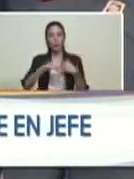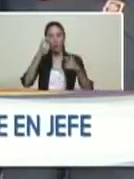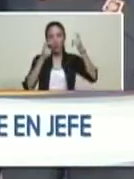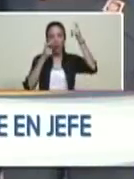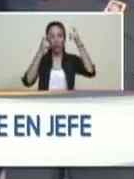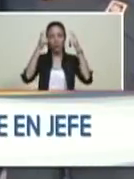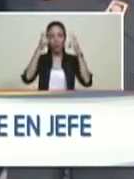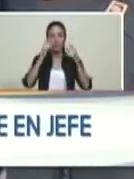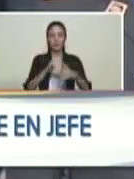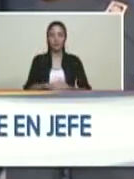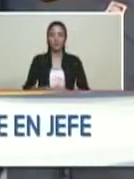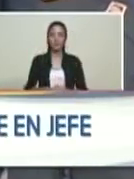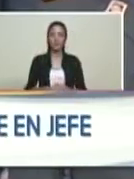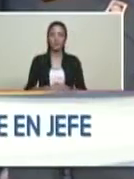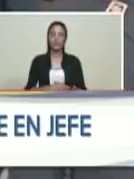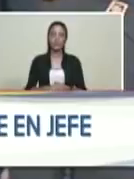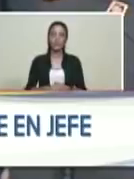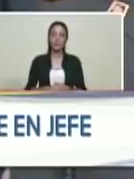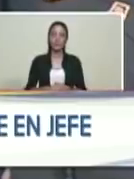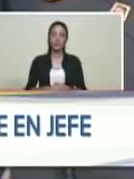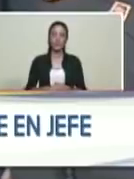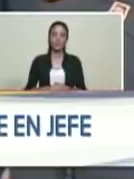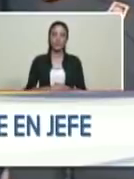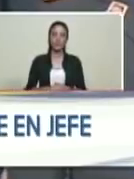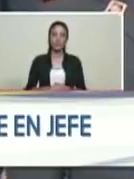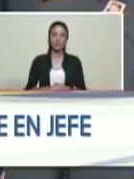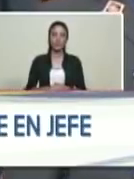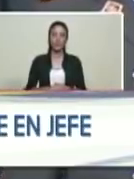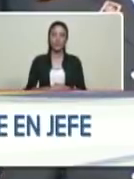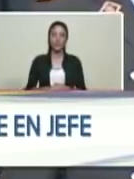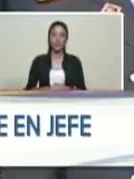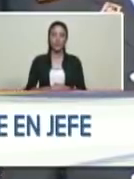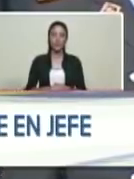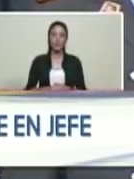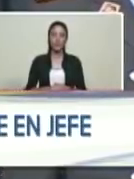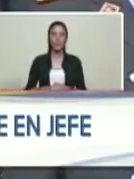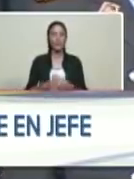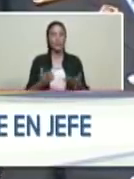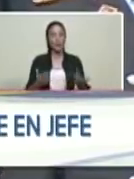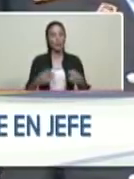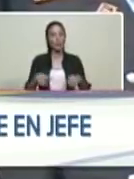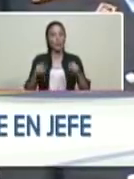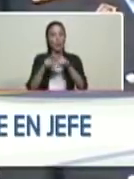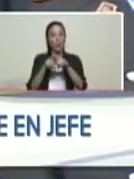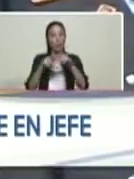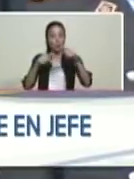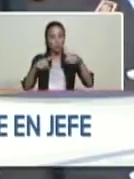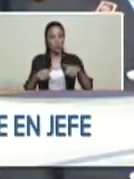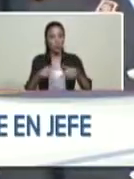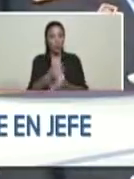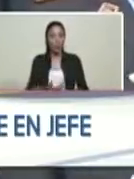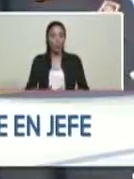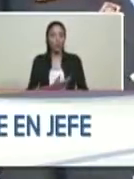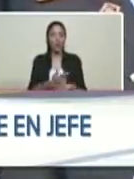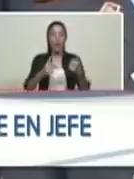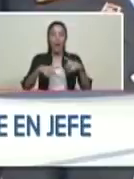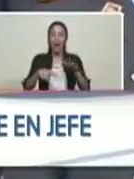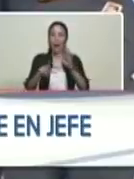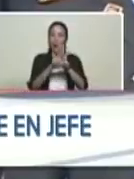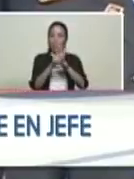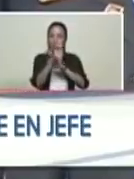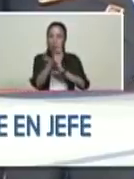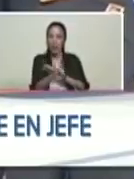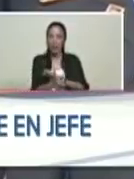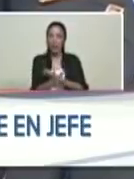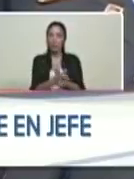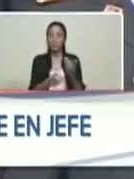con el comandante en jefe legítimamente electo por el pueblo es un acto de gran transcendencia